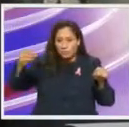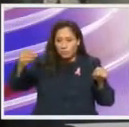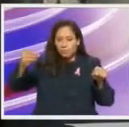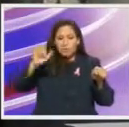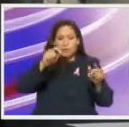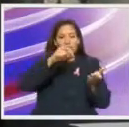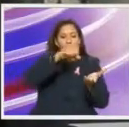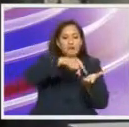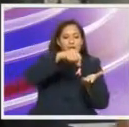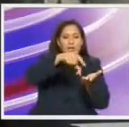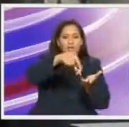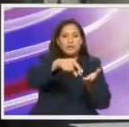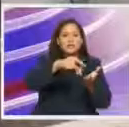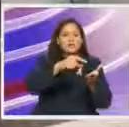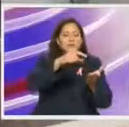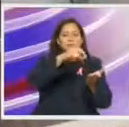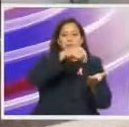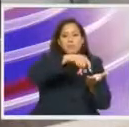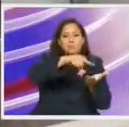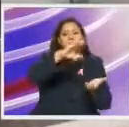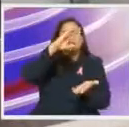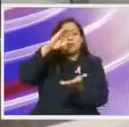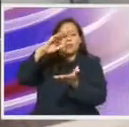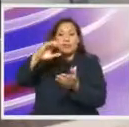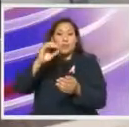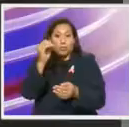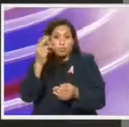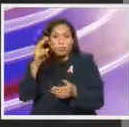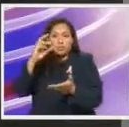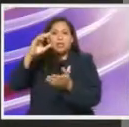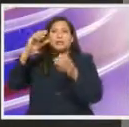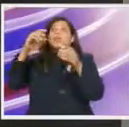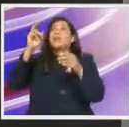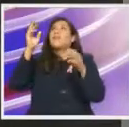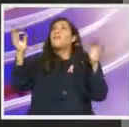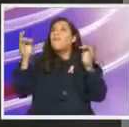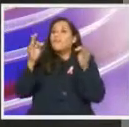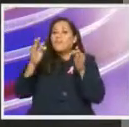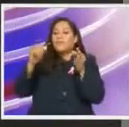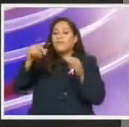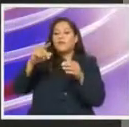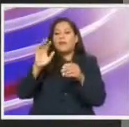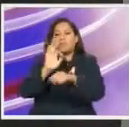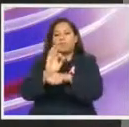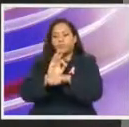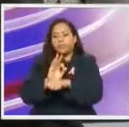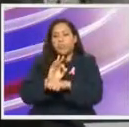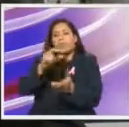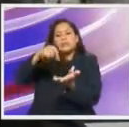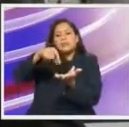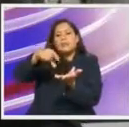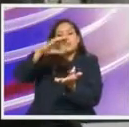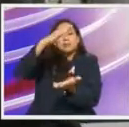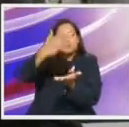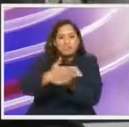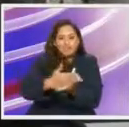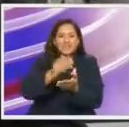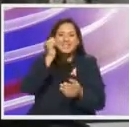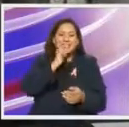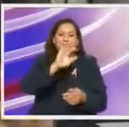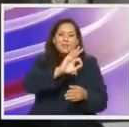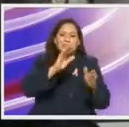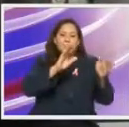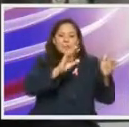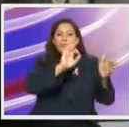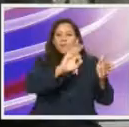sembrar. Las culturas en el planeta llega un momento en el que el clima ya no es el favorable, entonces siempre hay un cierre de ciclo. Y